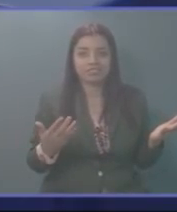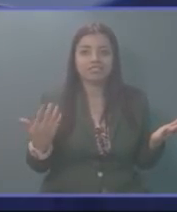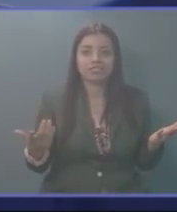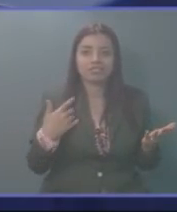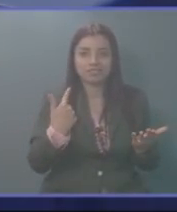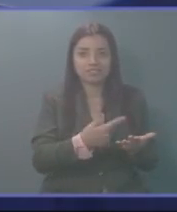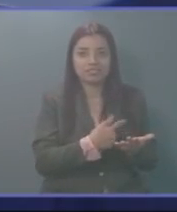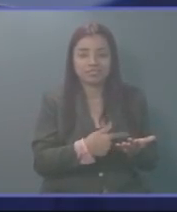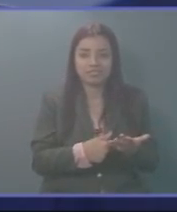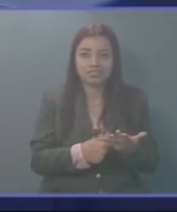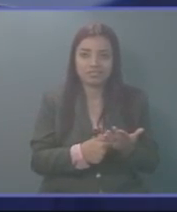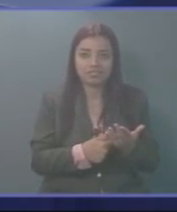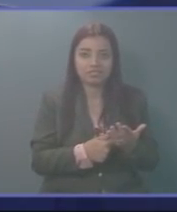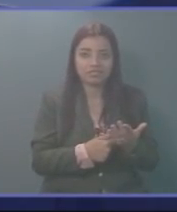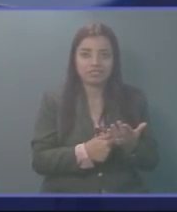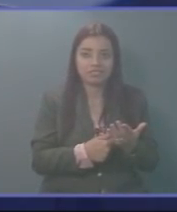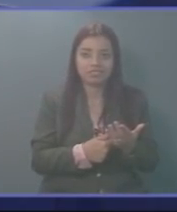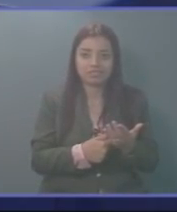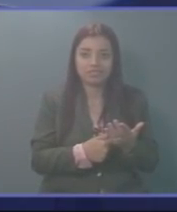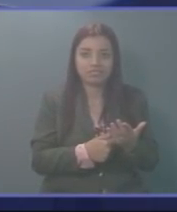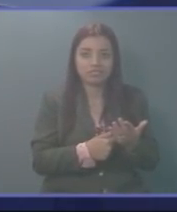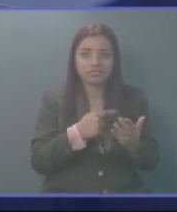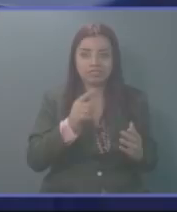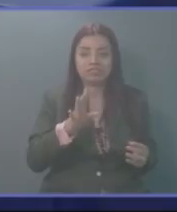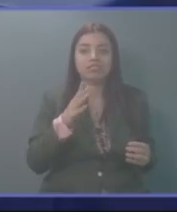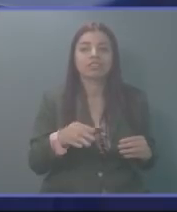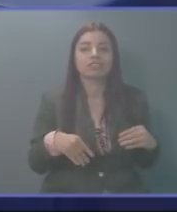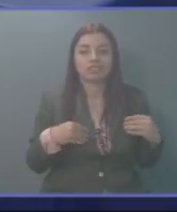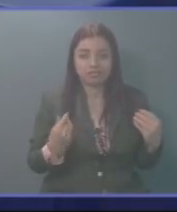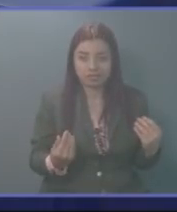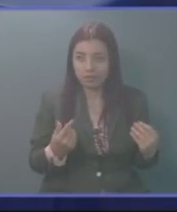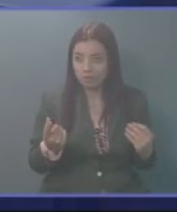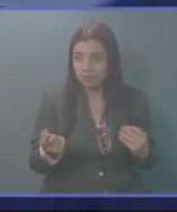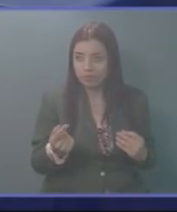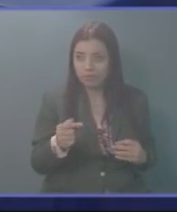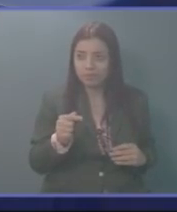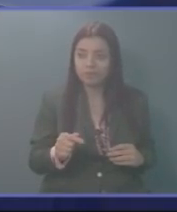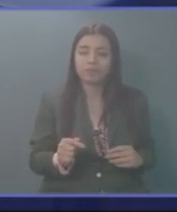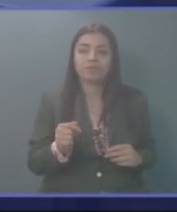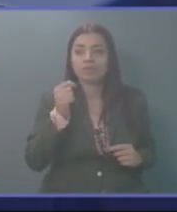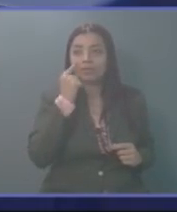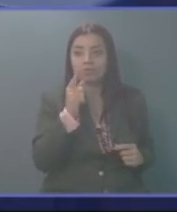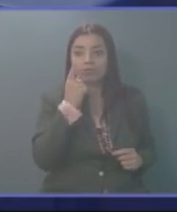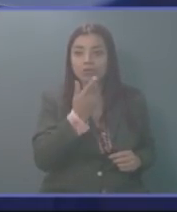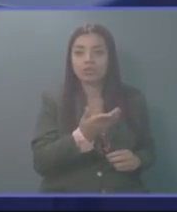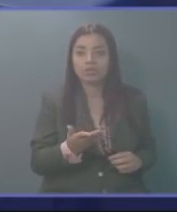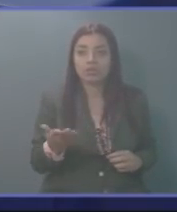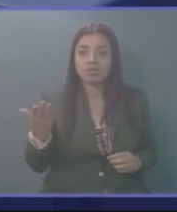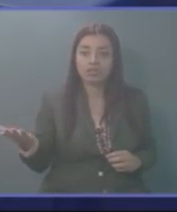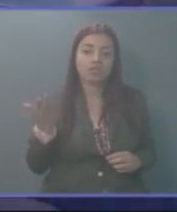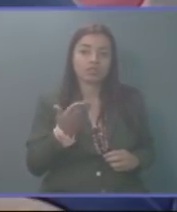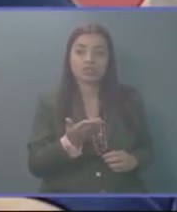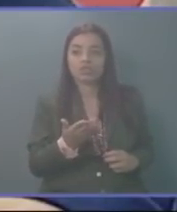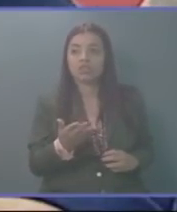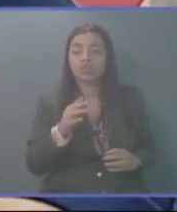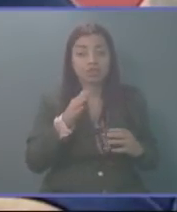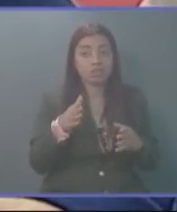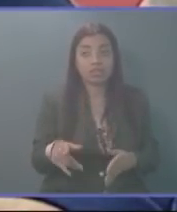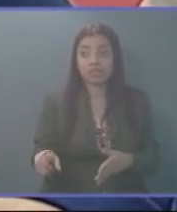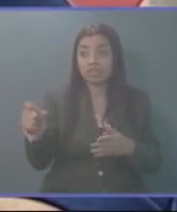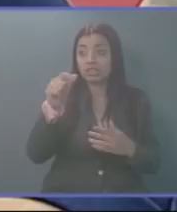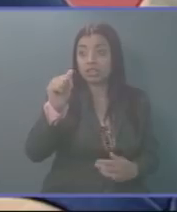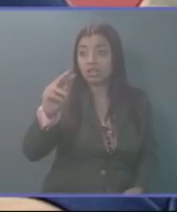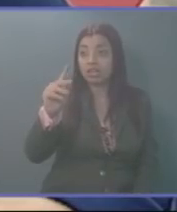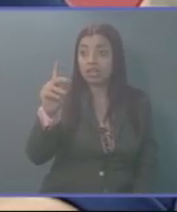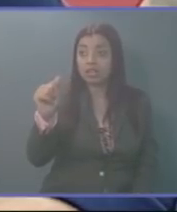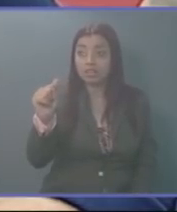hay que determinar a qué clase de saneamiento se refiere. Porque una cosa es el saneamiento que hace ANDA y el